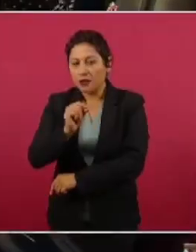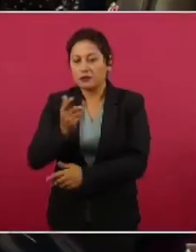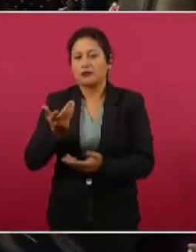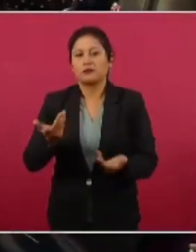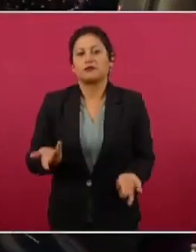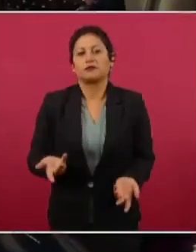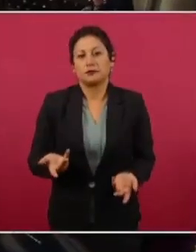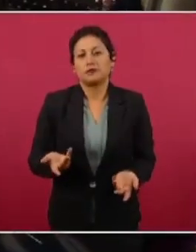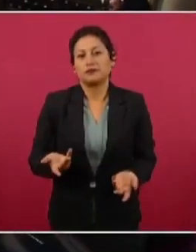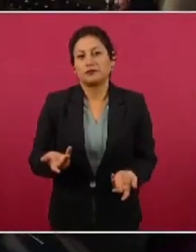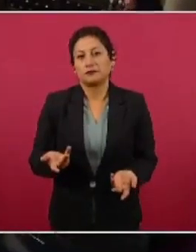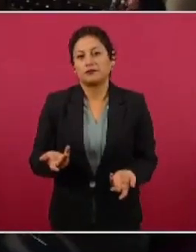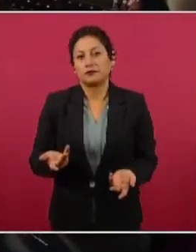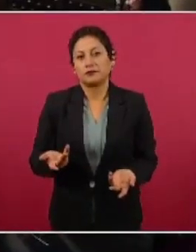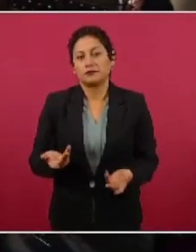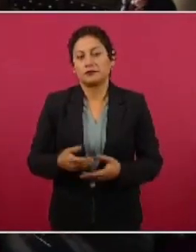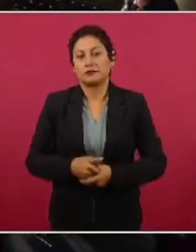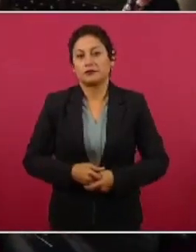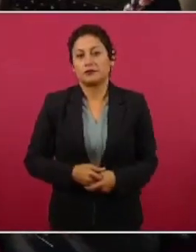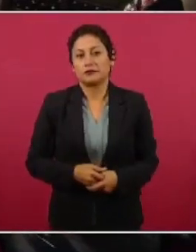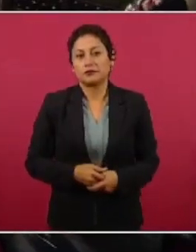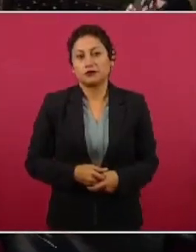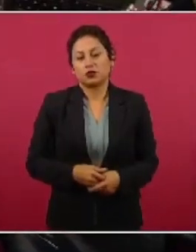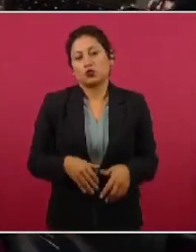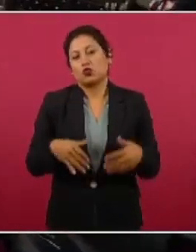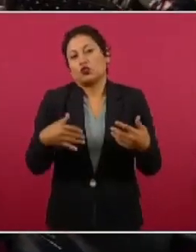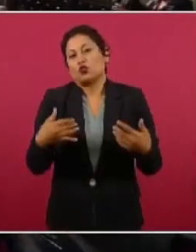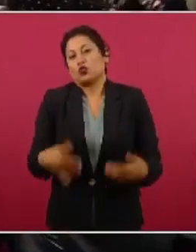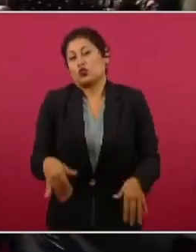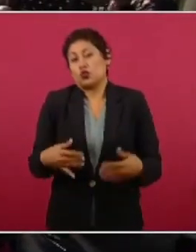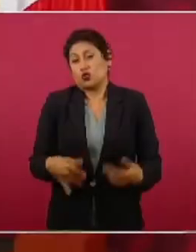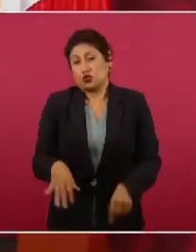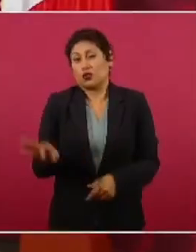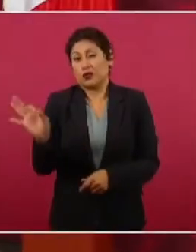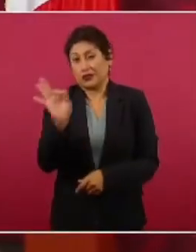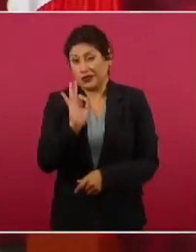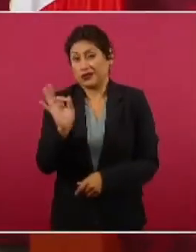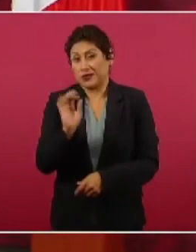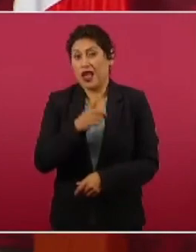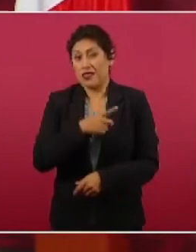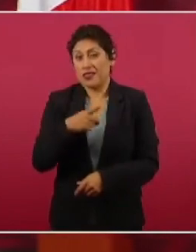y es hasta para ordenar una auditoría técnica,